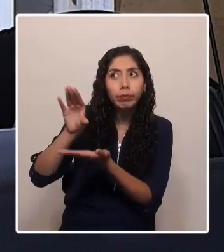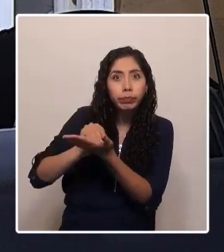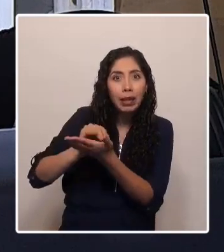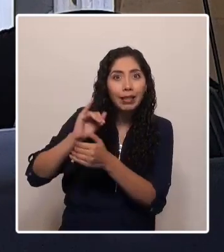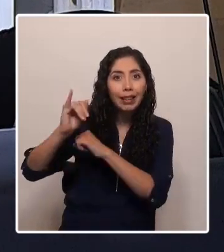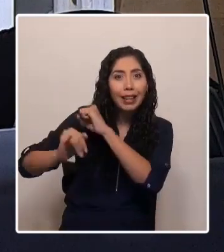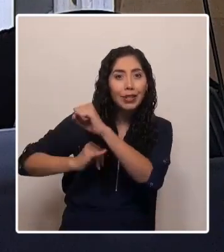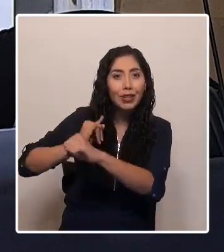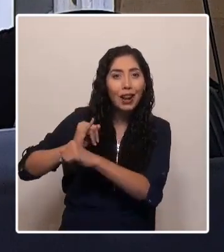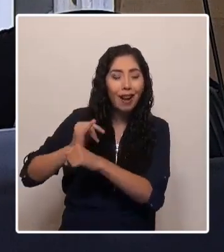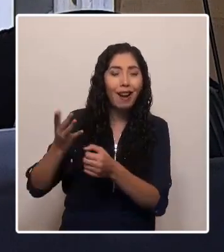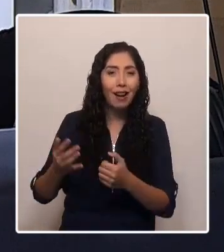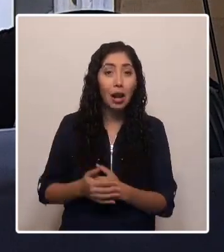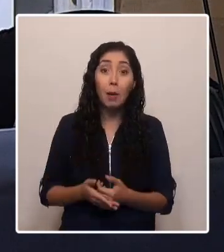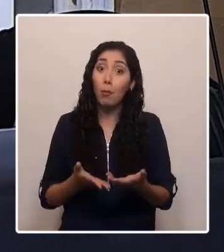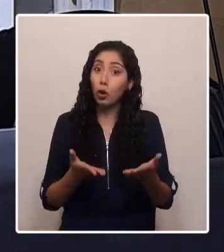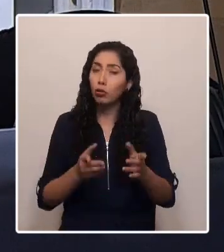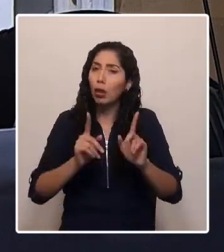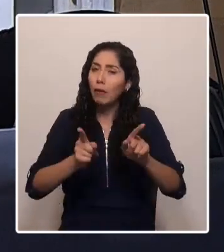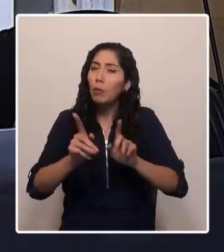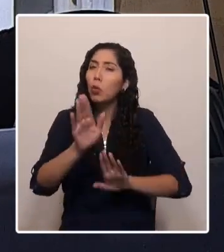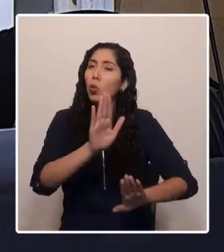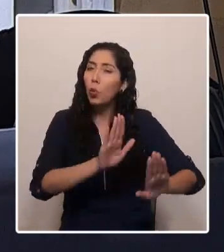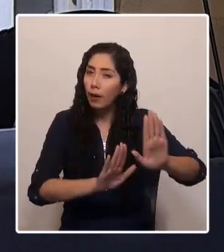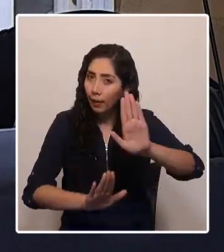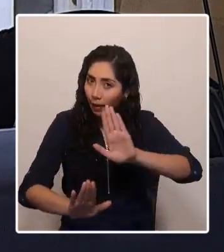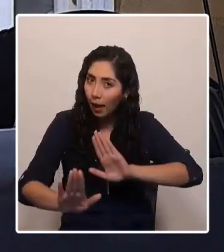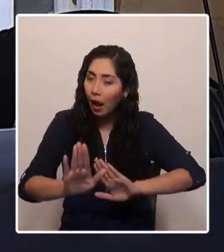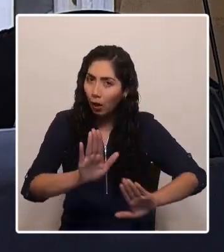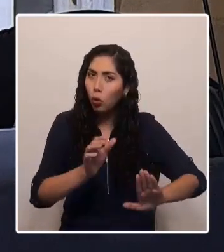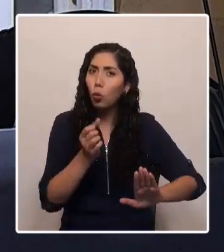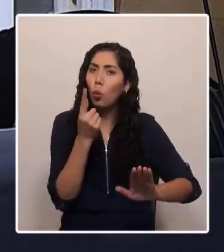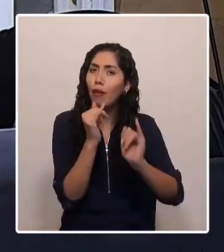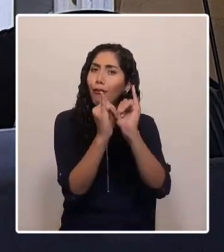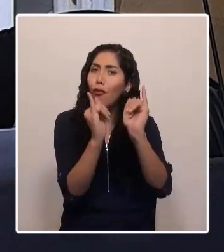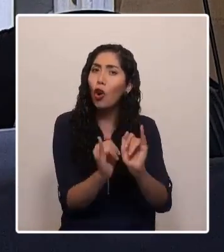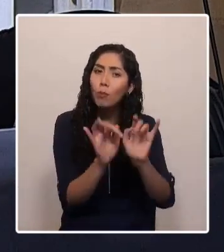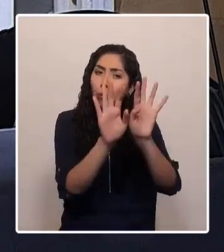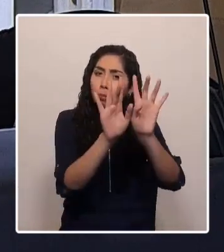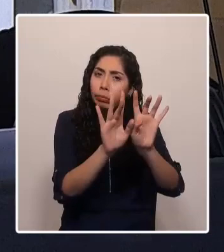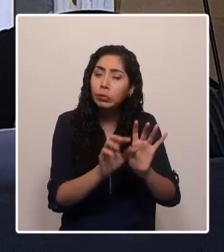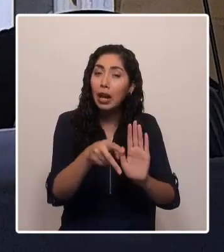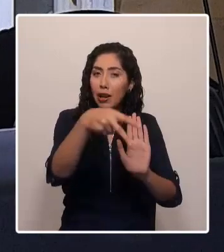mismo que debemos tener especial cuidado y rigor en la formulación de las normas, ya que no solo